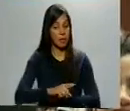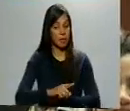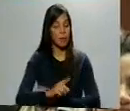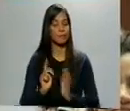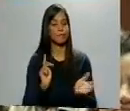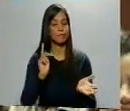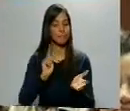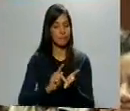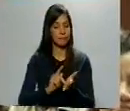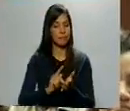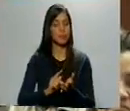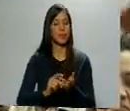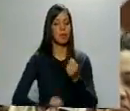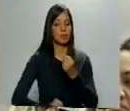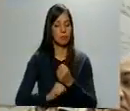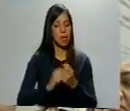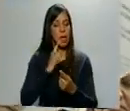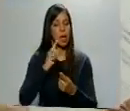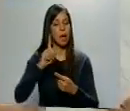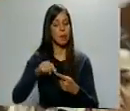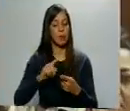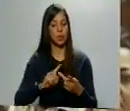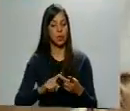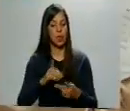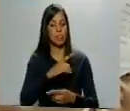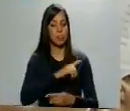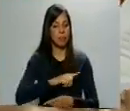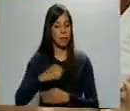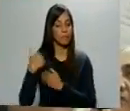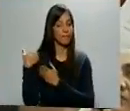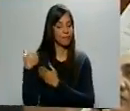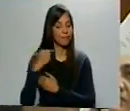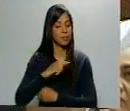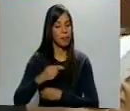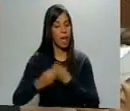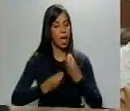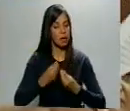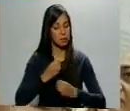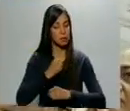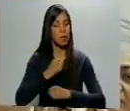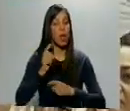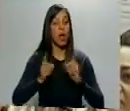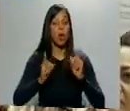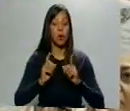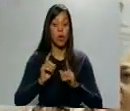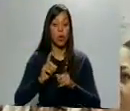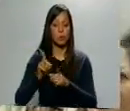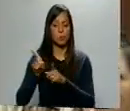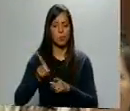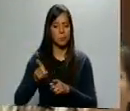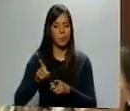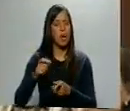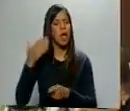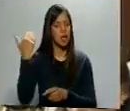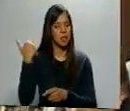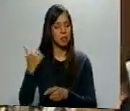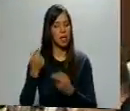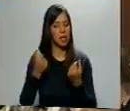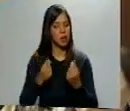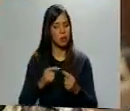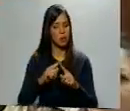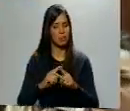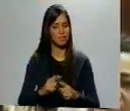participando de los deberes formales y también de borrar aquellas multas que el valor económico